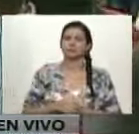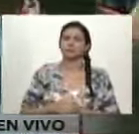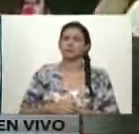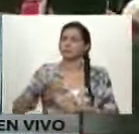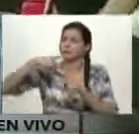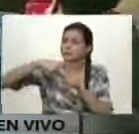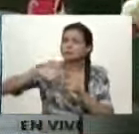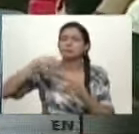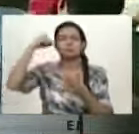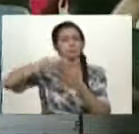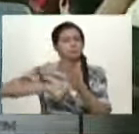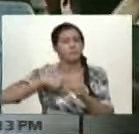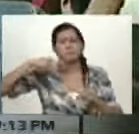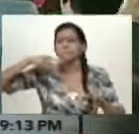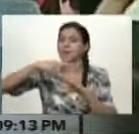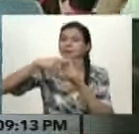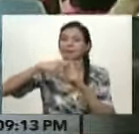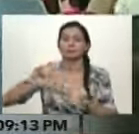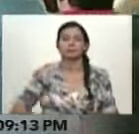más.